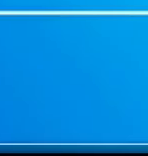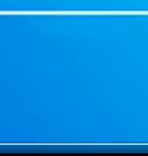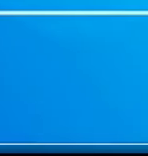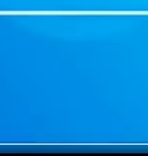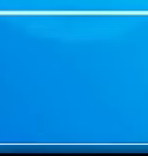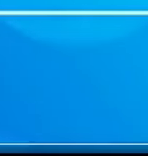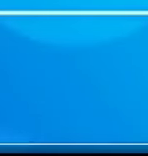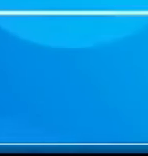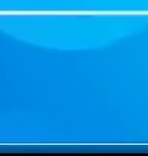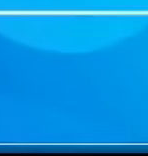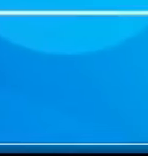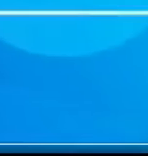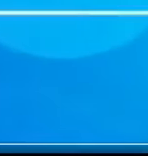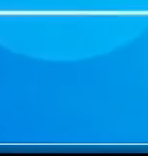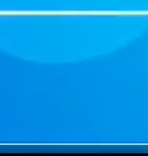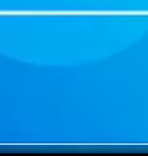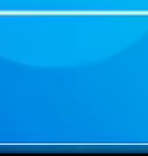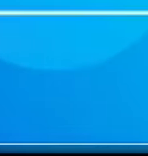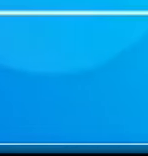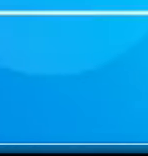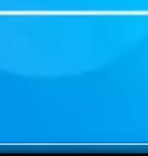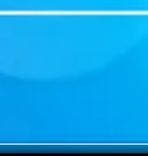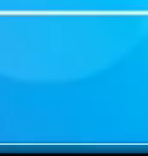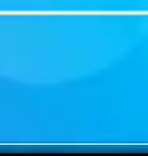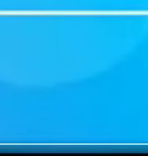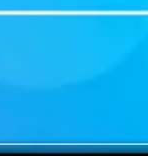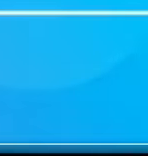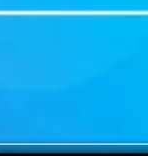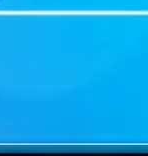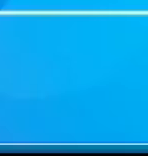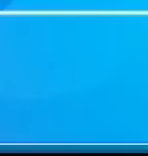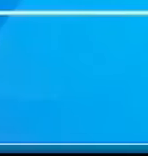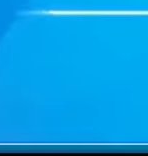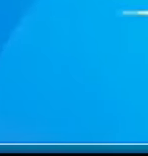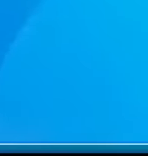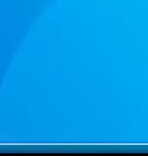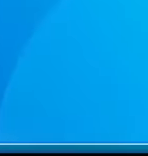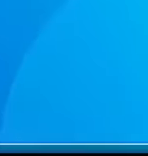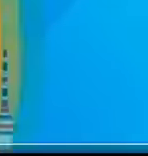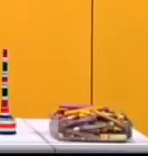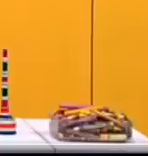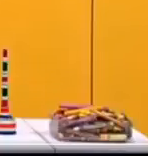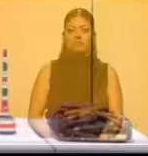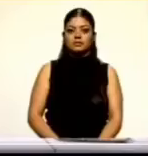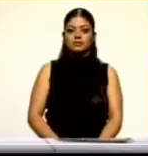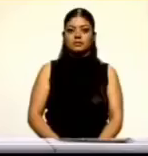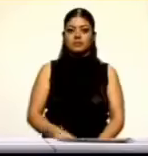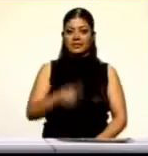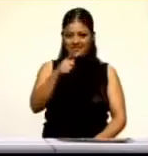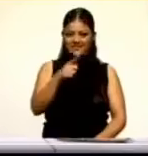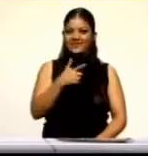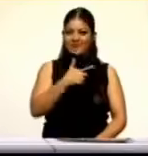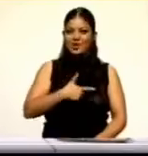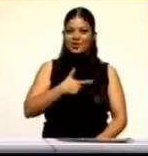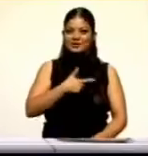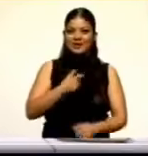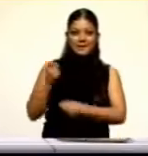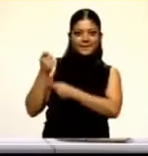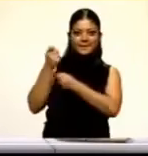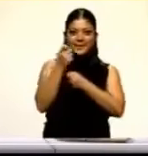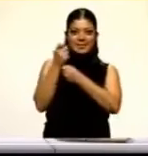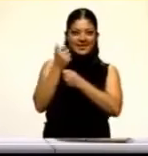Thank you. ¿Te gustaría tener un papalote o